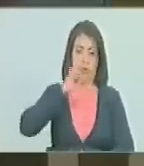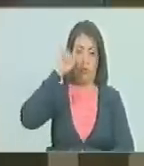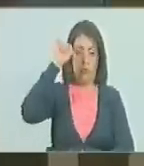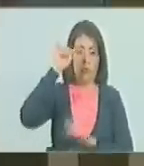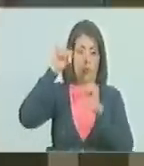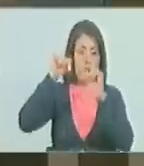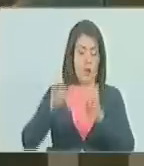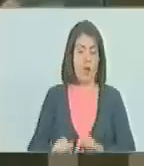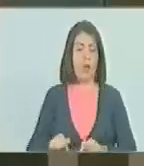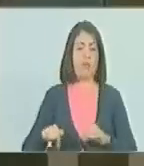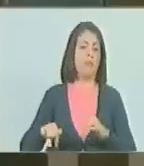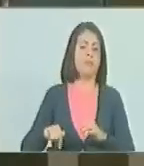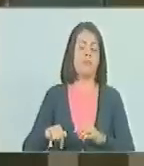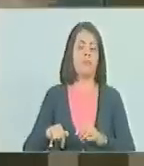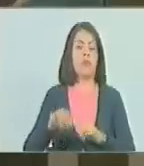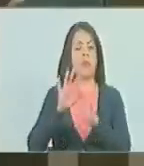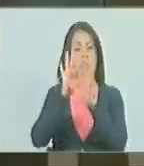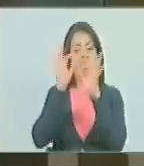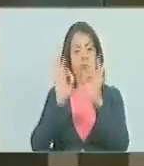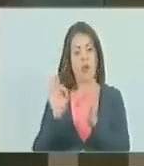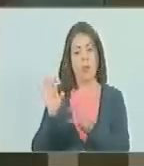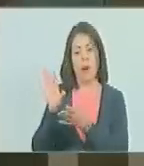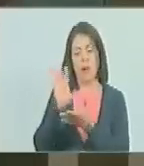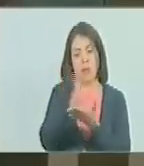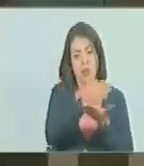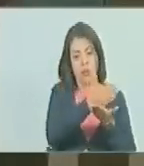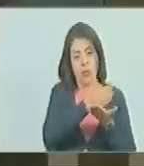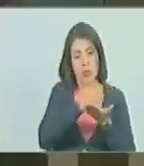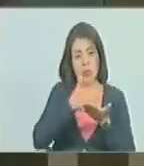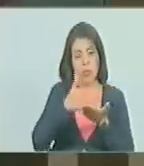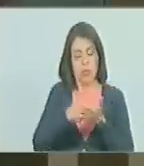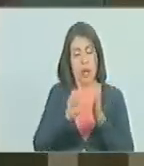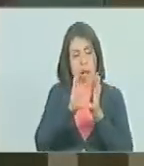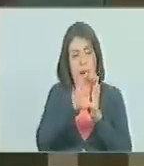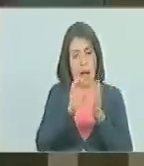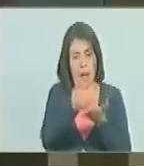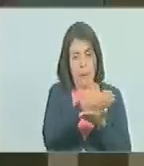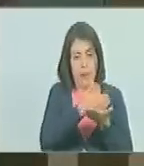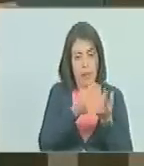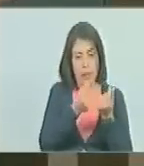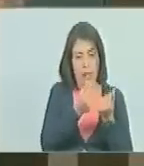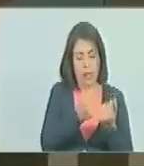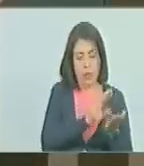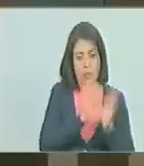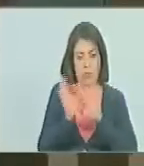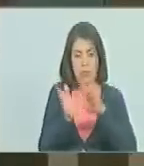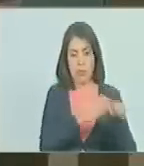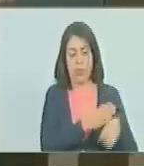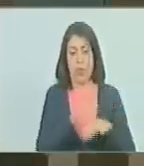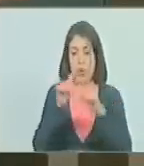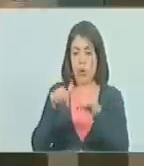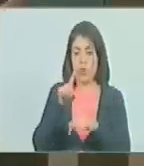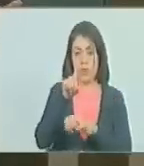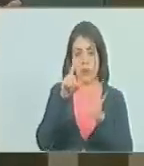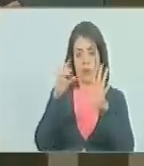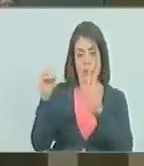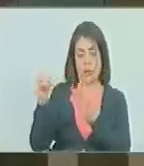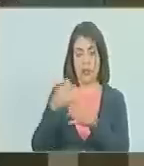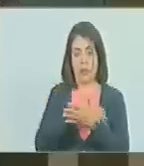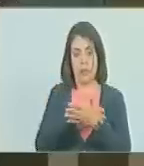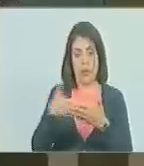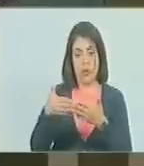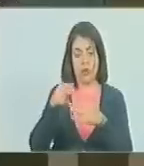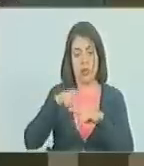Es el modelo inverso, el capitalismo nos ha llevado a eso, que hoy más de 160 millones de niños en el